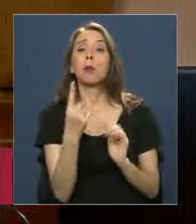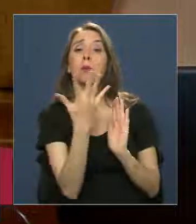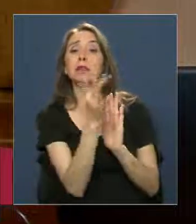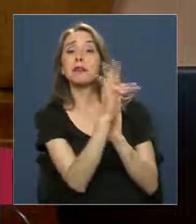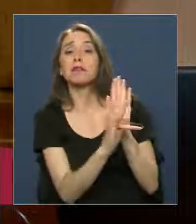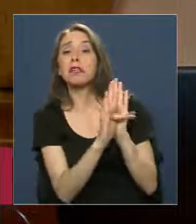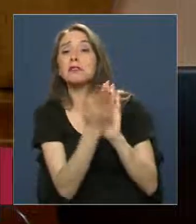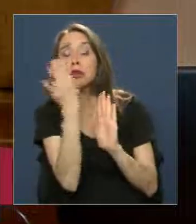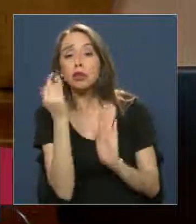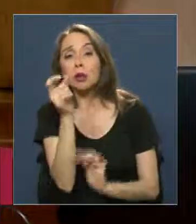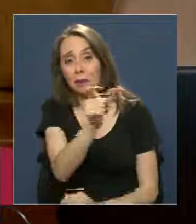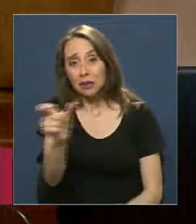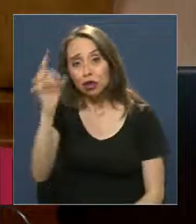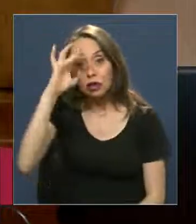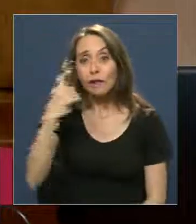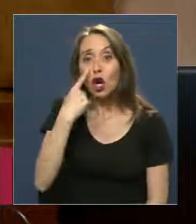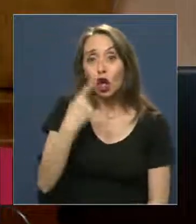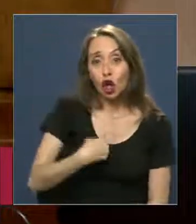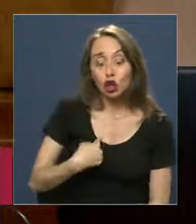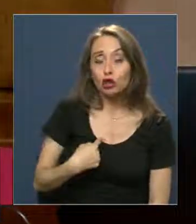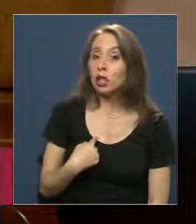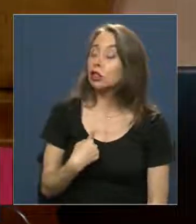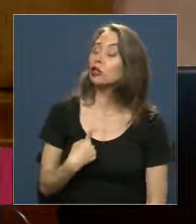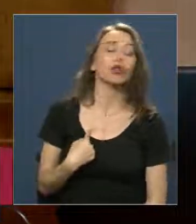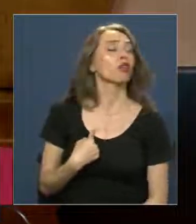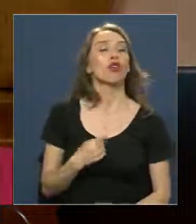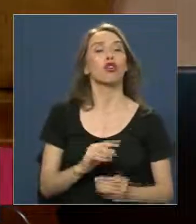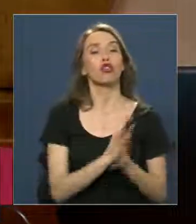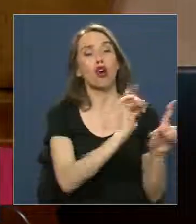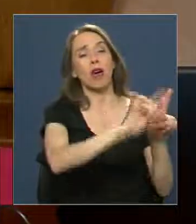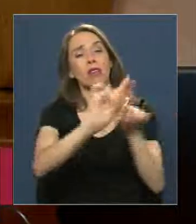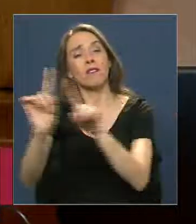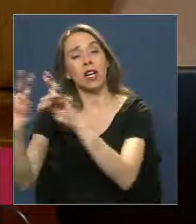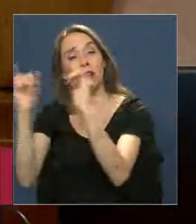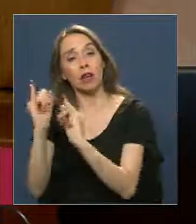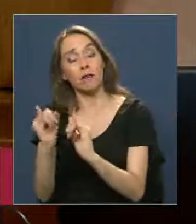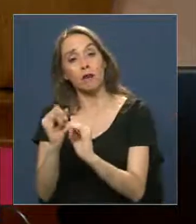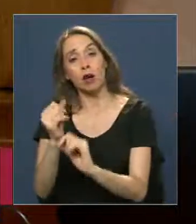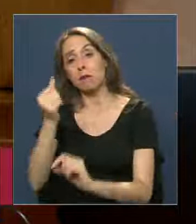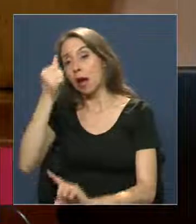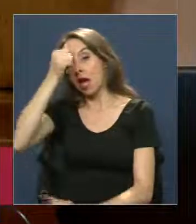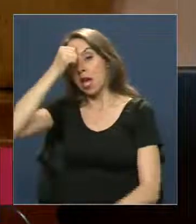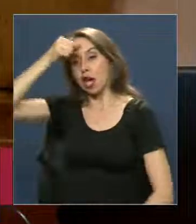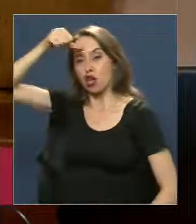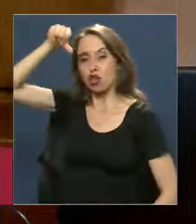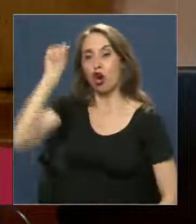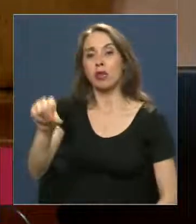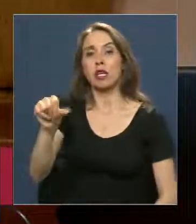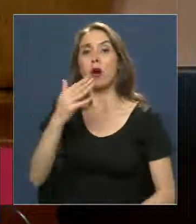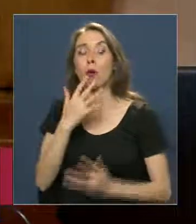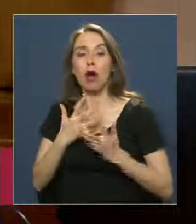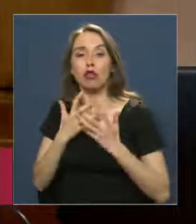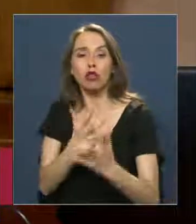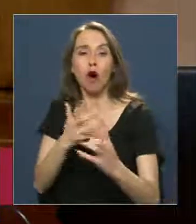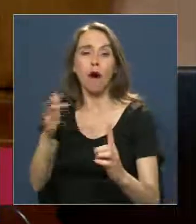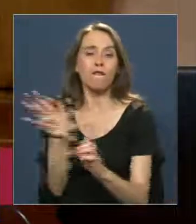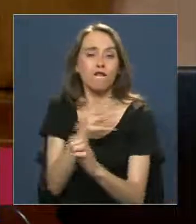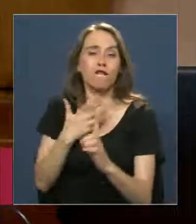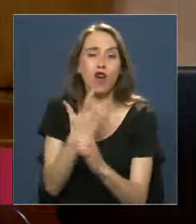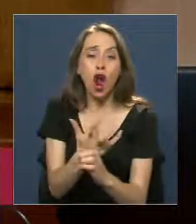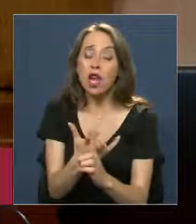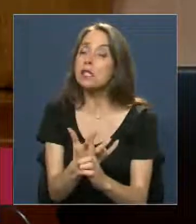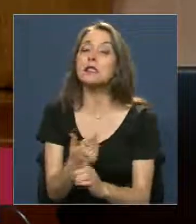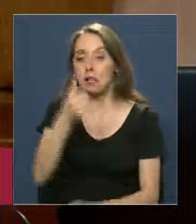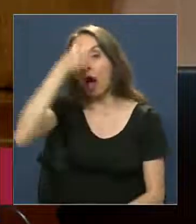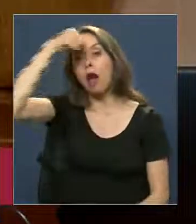así lo saben, que he condenado de todas formas la violencia, de todas formas y la manera, todo tipo de violencia. Yo